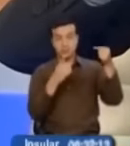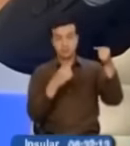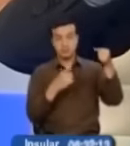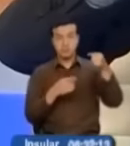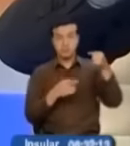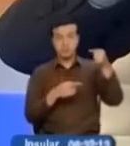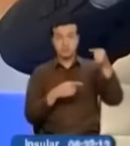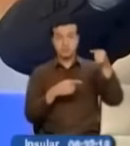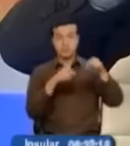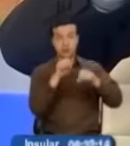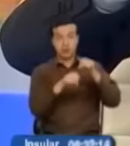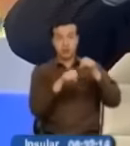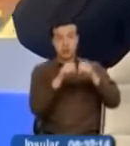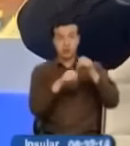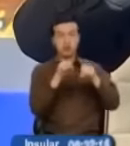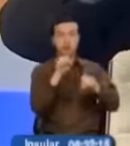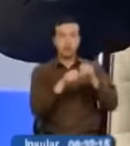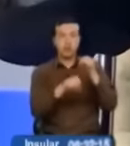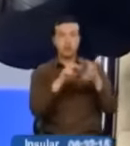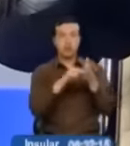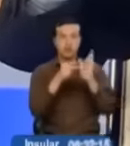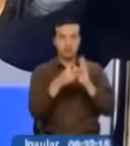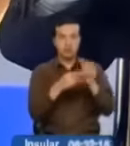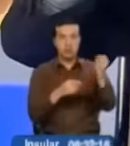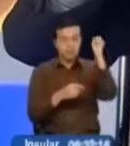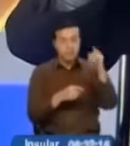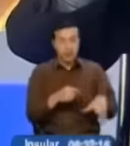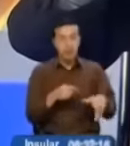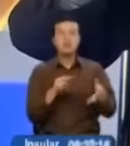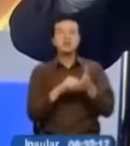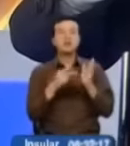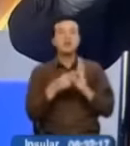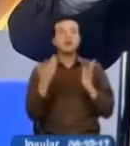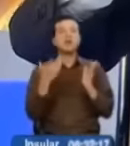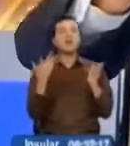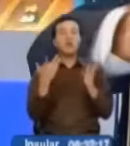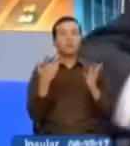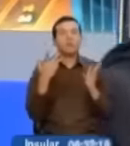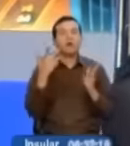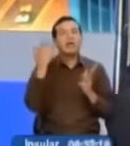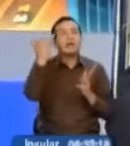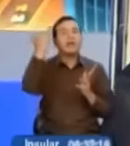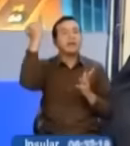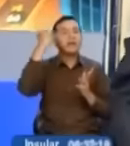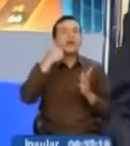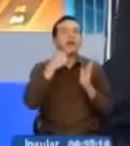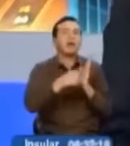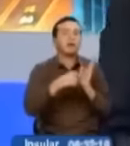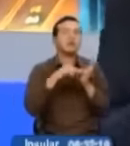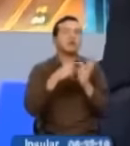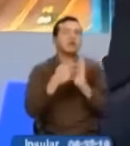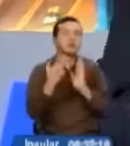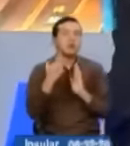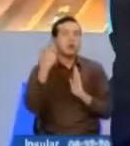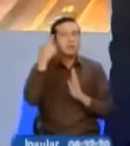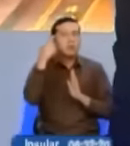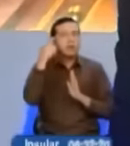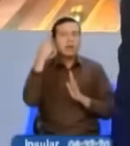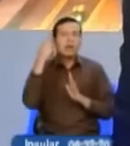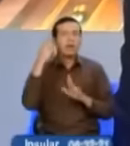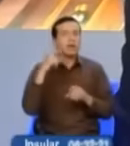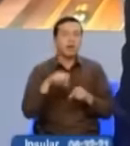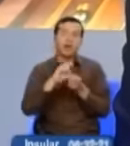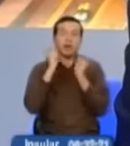decir que si no está roto, rómpala. No estoy mandando a romper la taza, estoy utilizando una metáfora. Lo que quiero decir es, rompamos